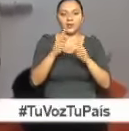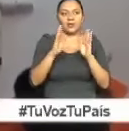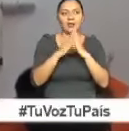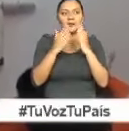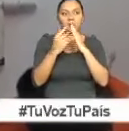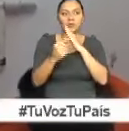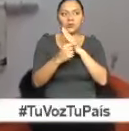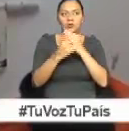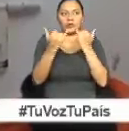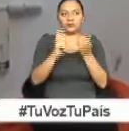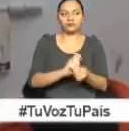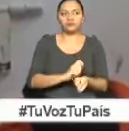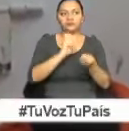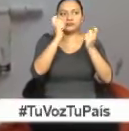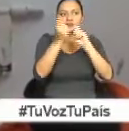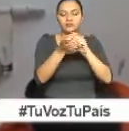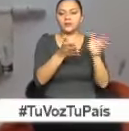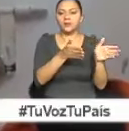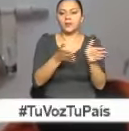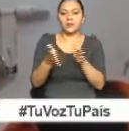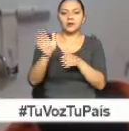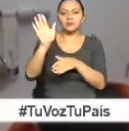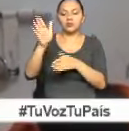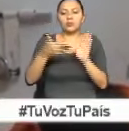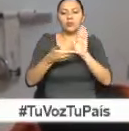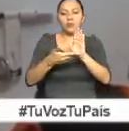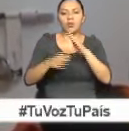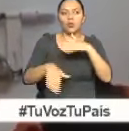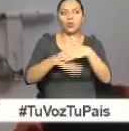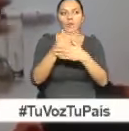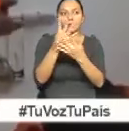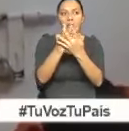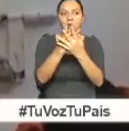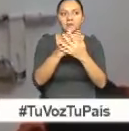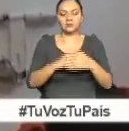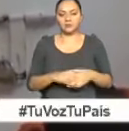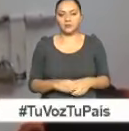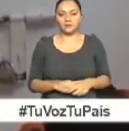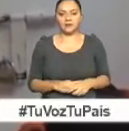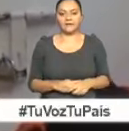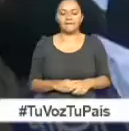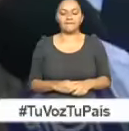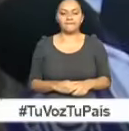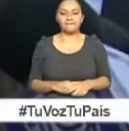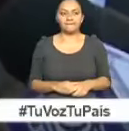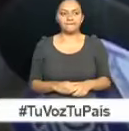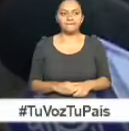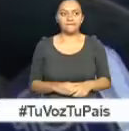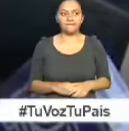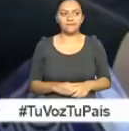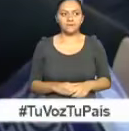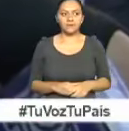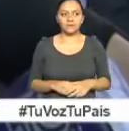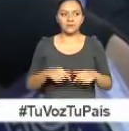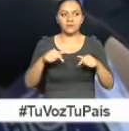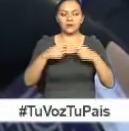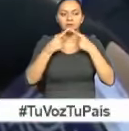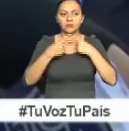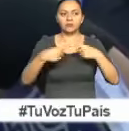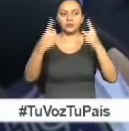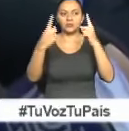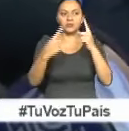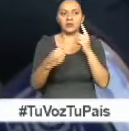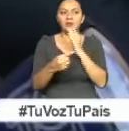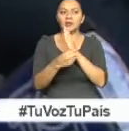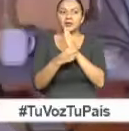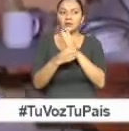de transformación del sistema penitenciario del Ecuador. Querido, con el lanzamiento de este libro, es que quede en la memoria histórica de nuestro